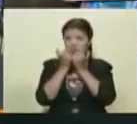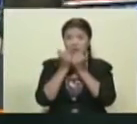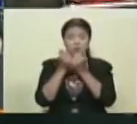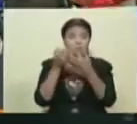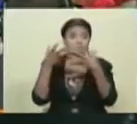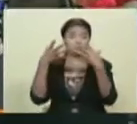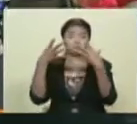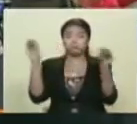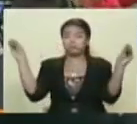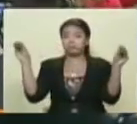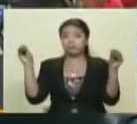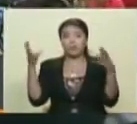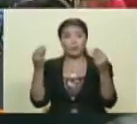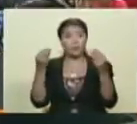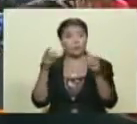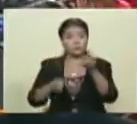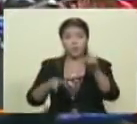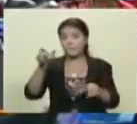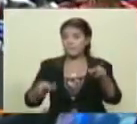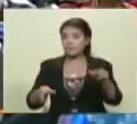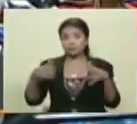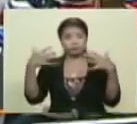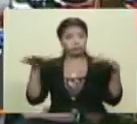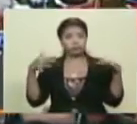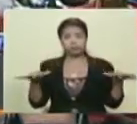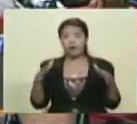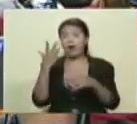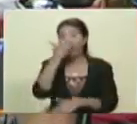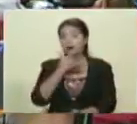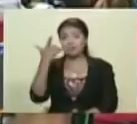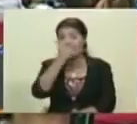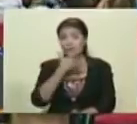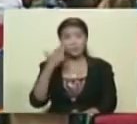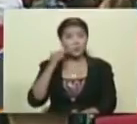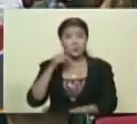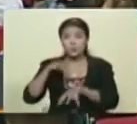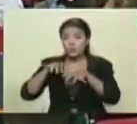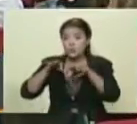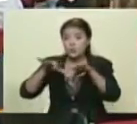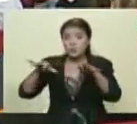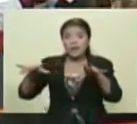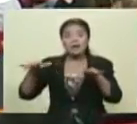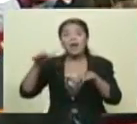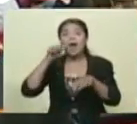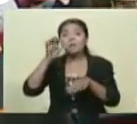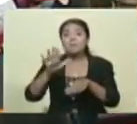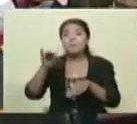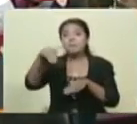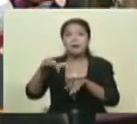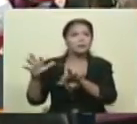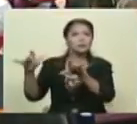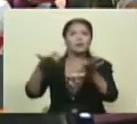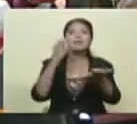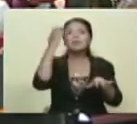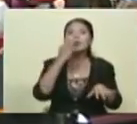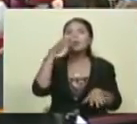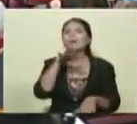migración de miles, de miles, de miles, de miles de africanos por el Mediterráneo hacia Europa. ¿De dónde